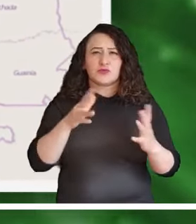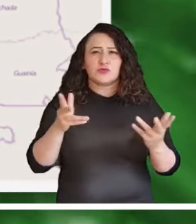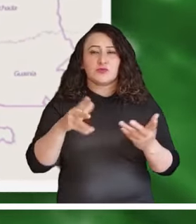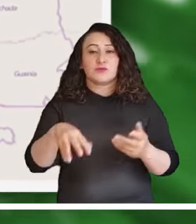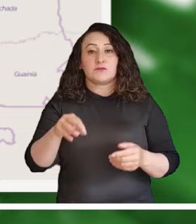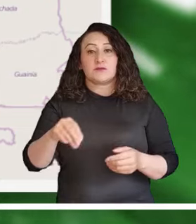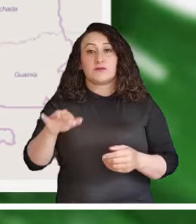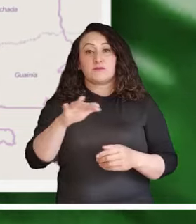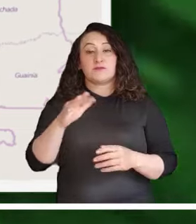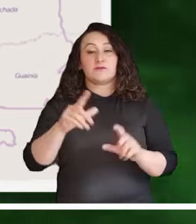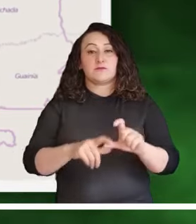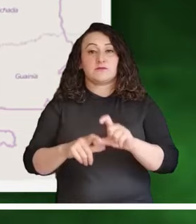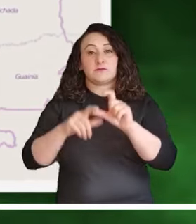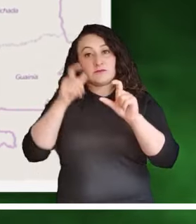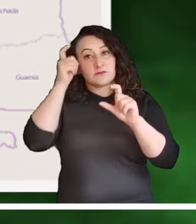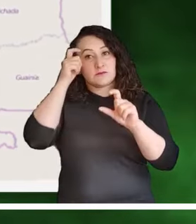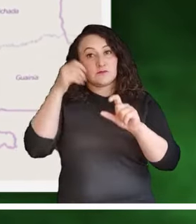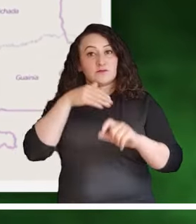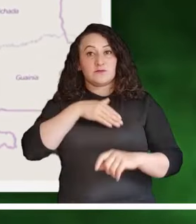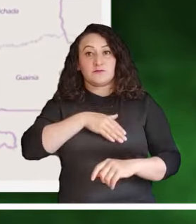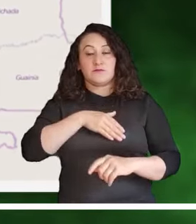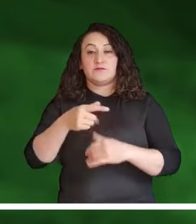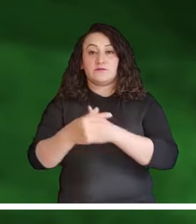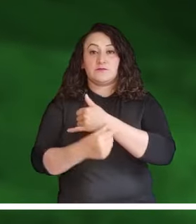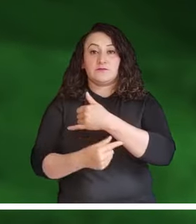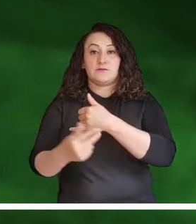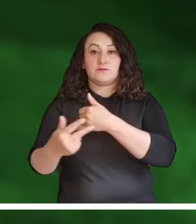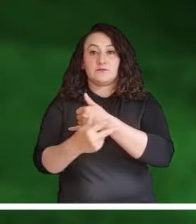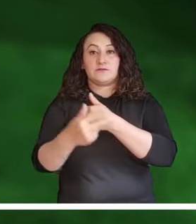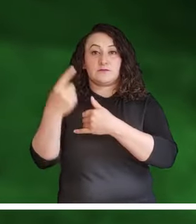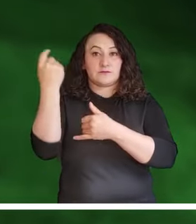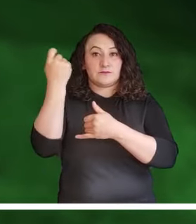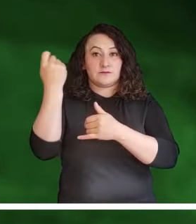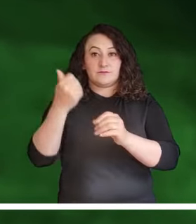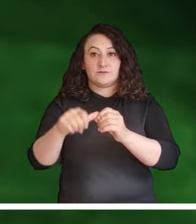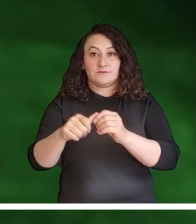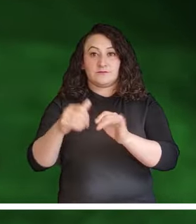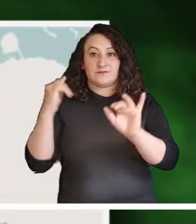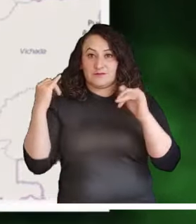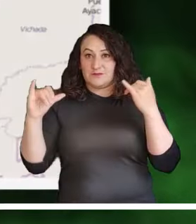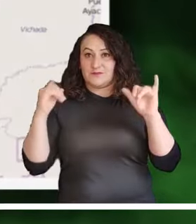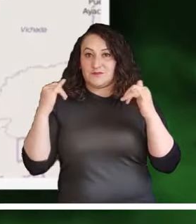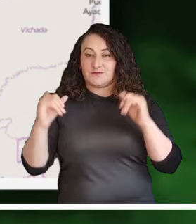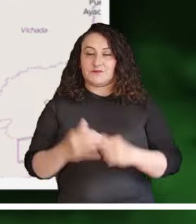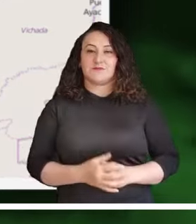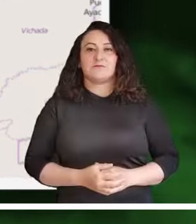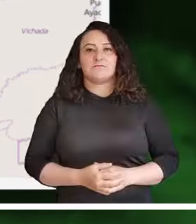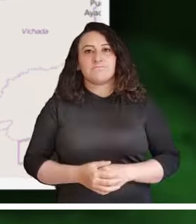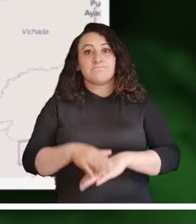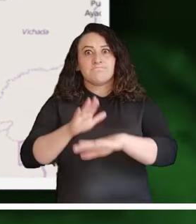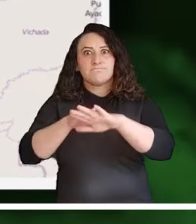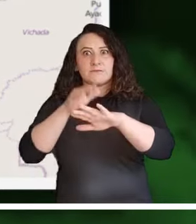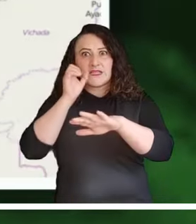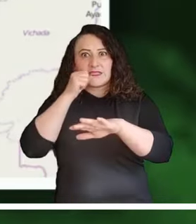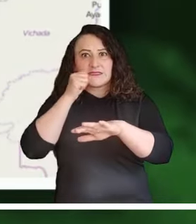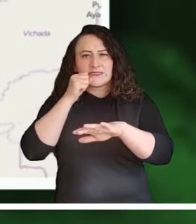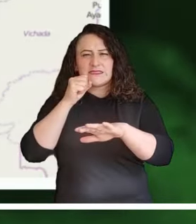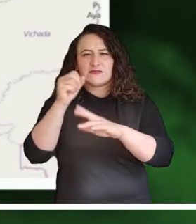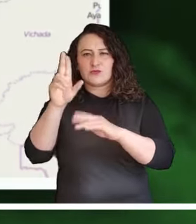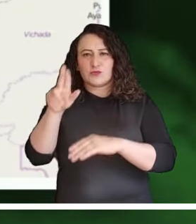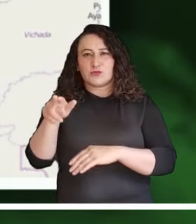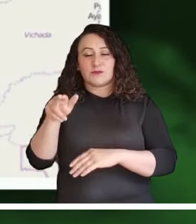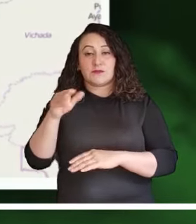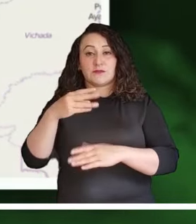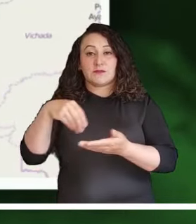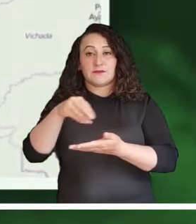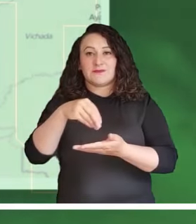en Magdalena, La Guajira, Córdoba, Bolívar, El Pacífico, Los Andes, Meta, Arauca y Casanare. Alerta naranja